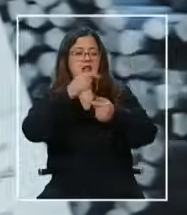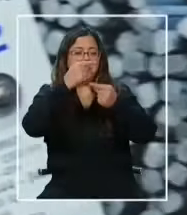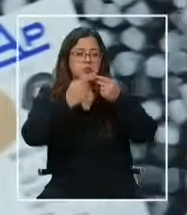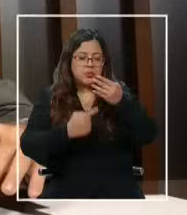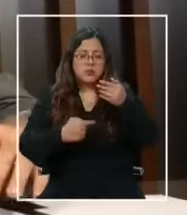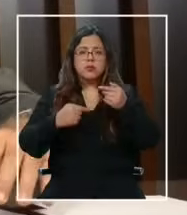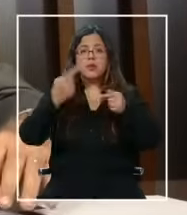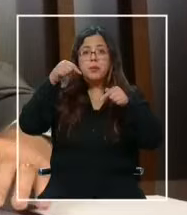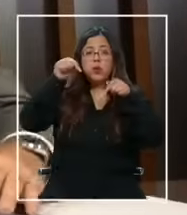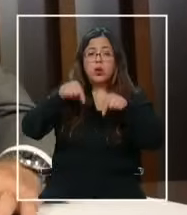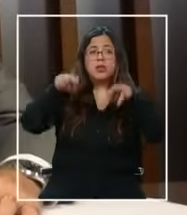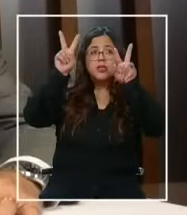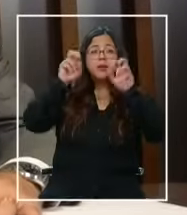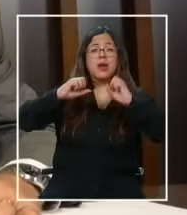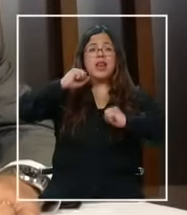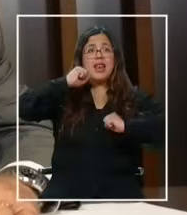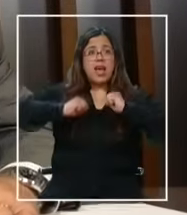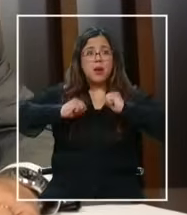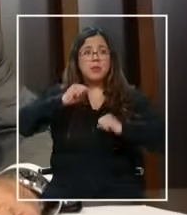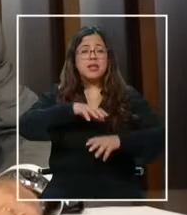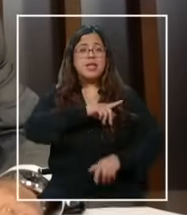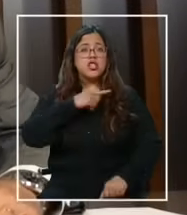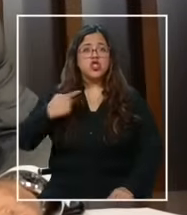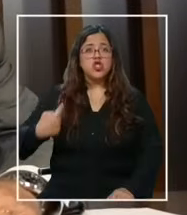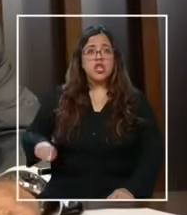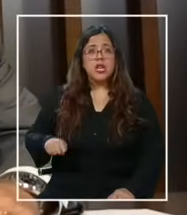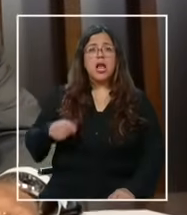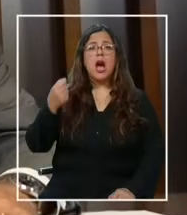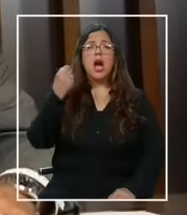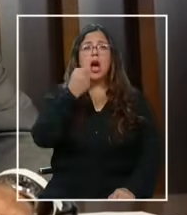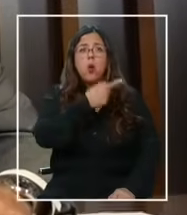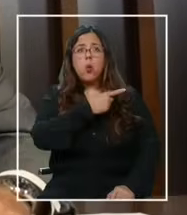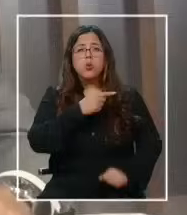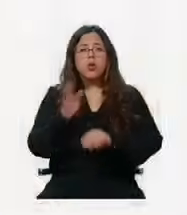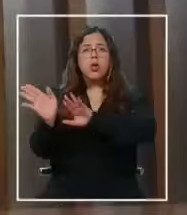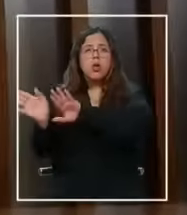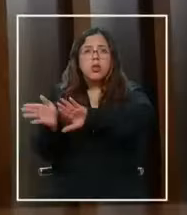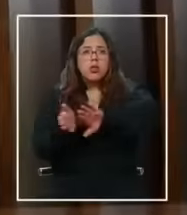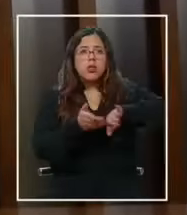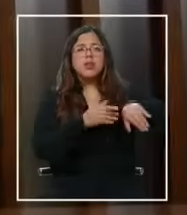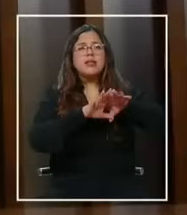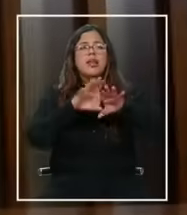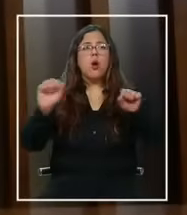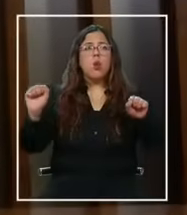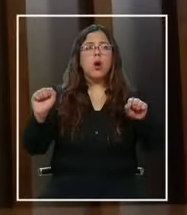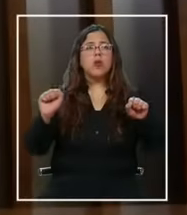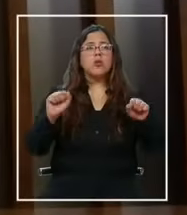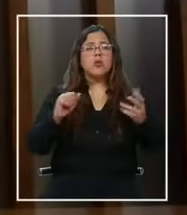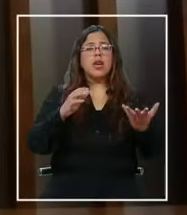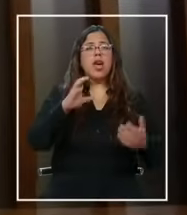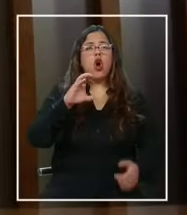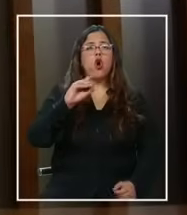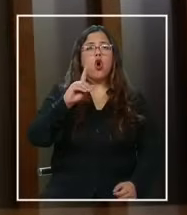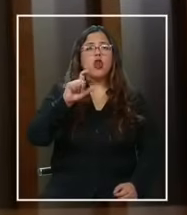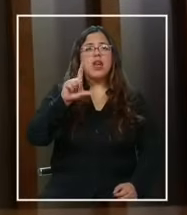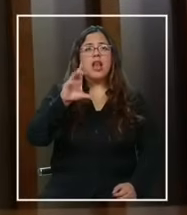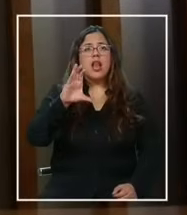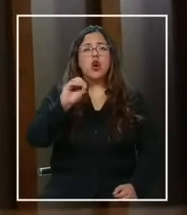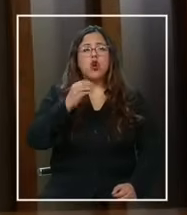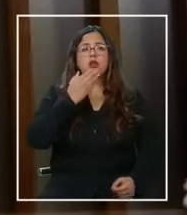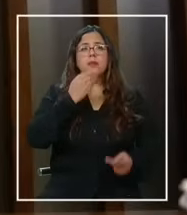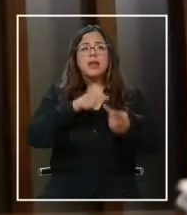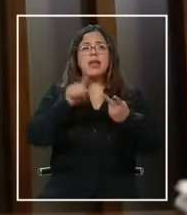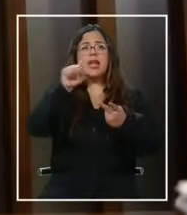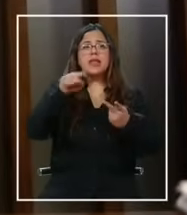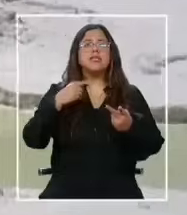ya que por estos días además la empresa china tian acusa exclusión del acuerdo entre codelco y sqm por el litio